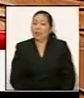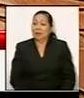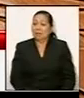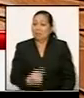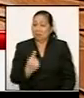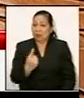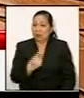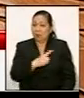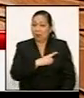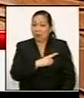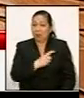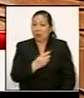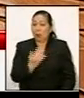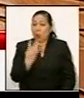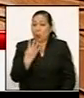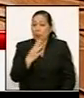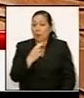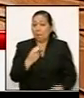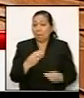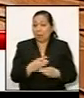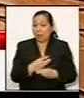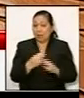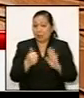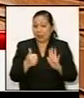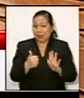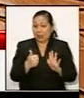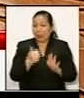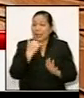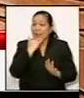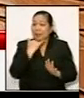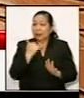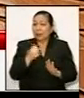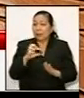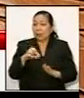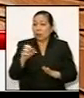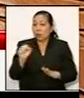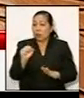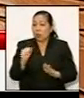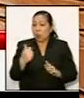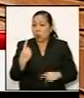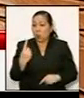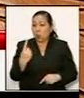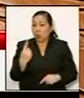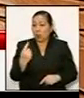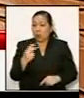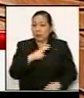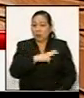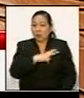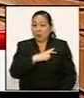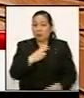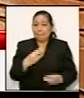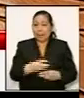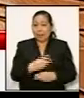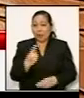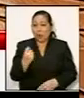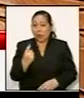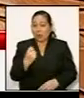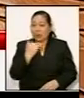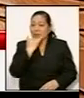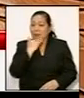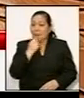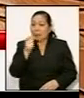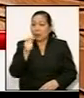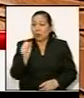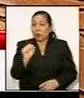primer grado cuatro amores matemáticas seis personas social uno en segundo grado matemática 11 errores